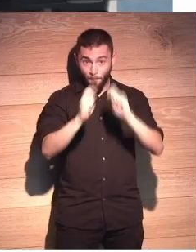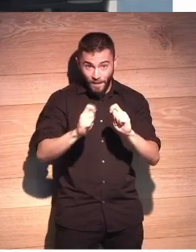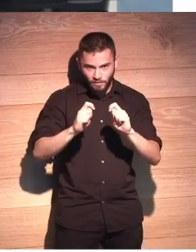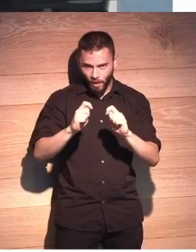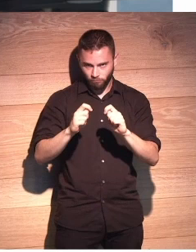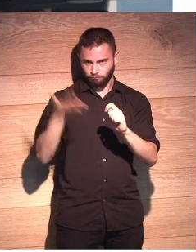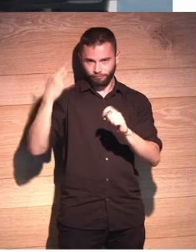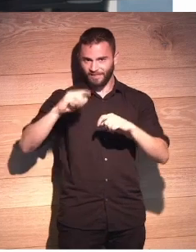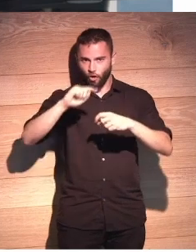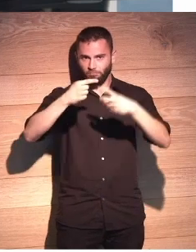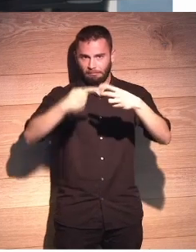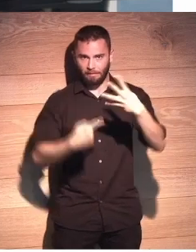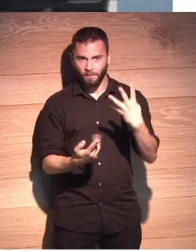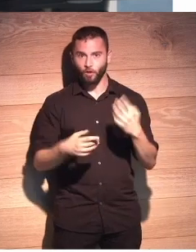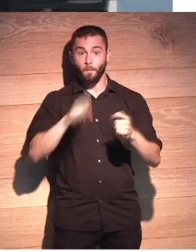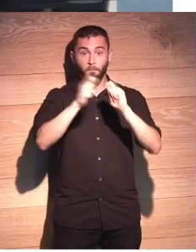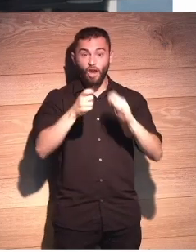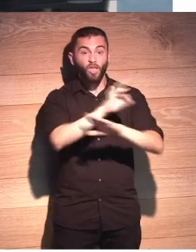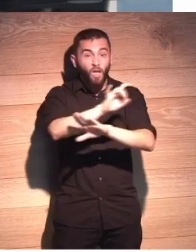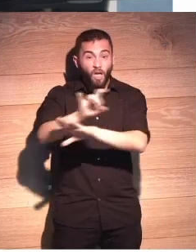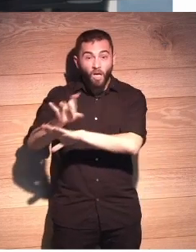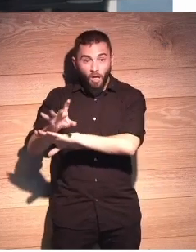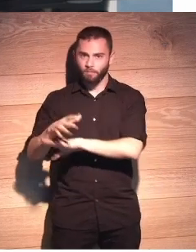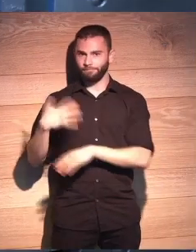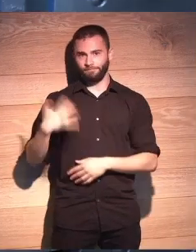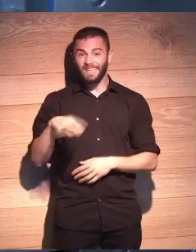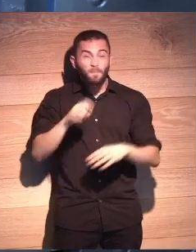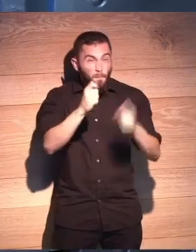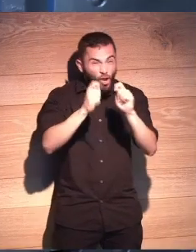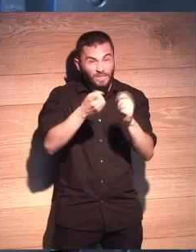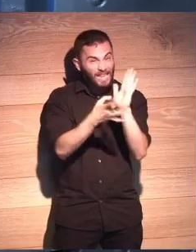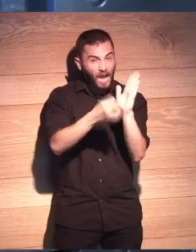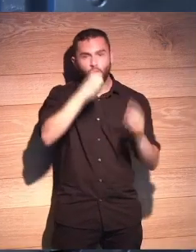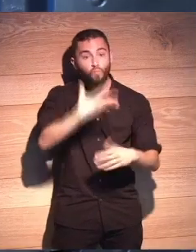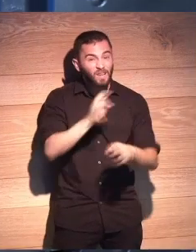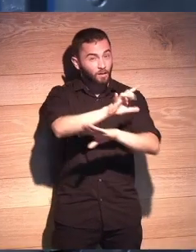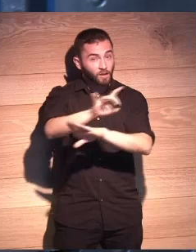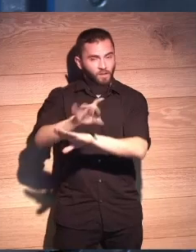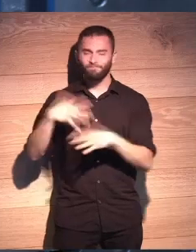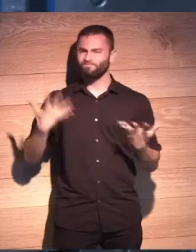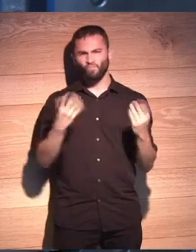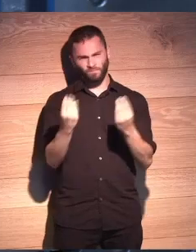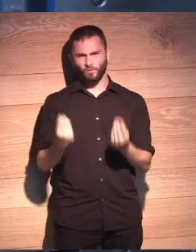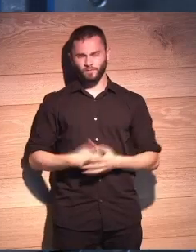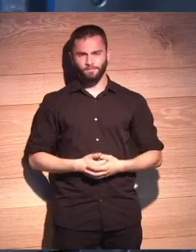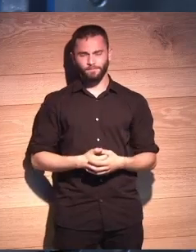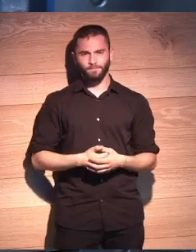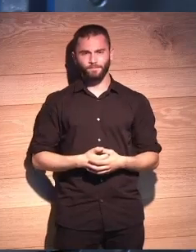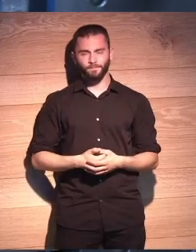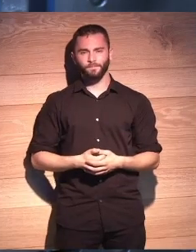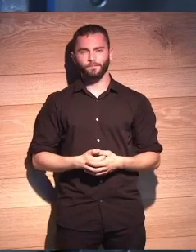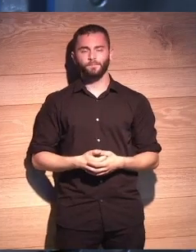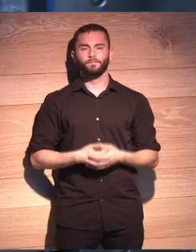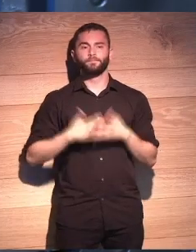primeros. Periodistas a la calle ha habido, desgraciadamente, y buenísimos periodistas, muchísimos.